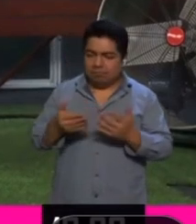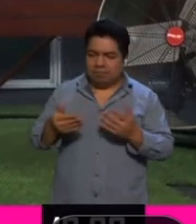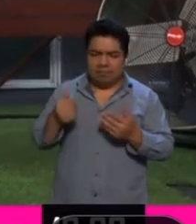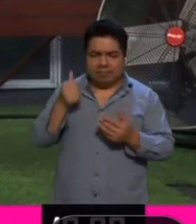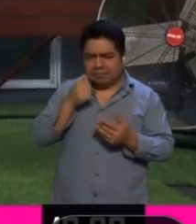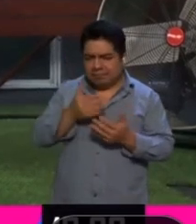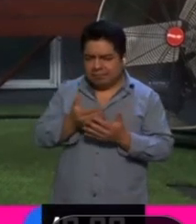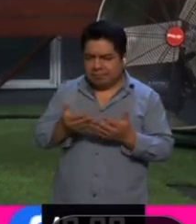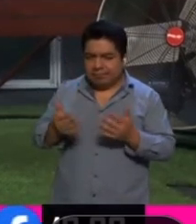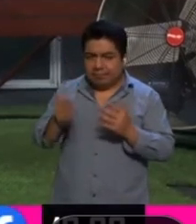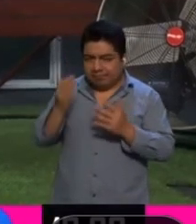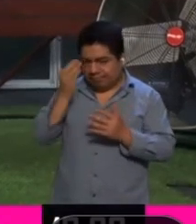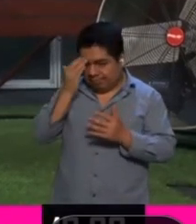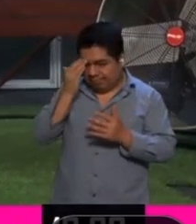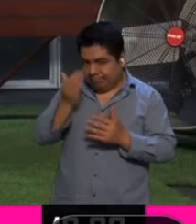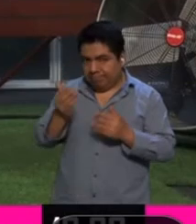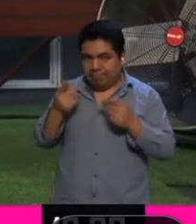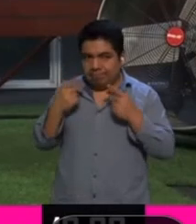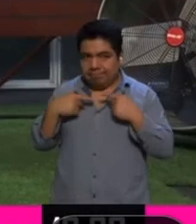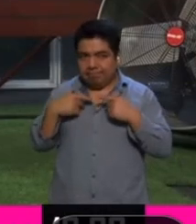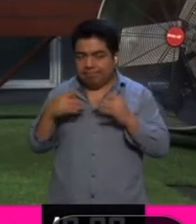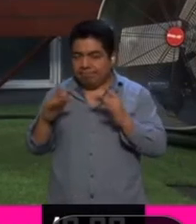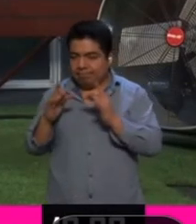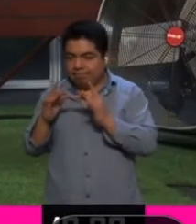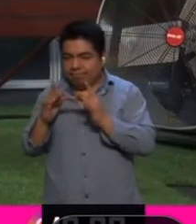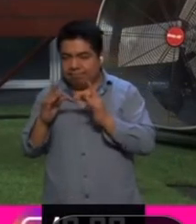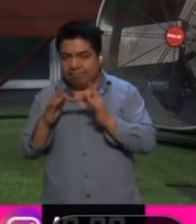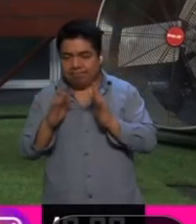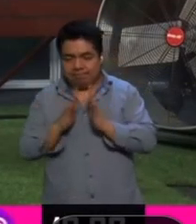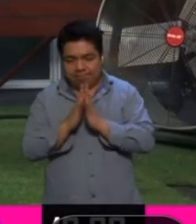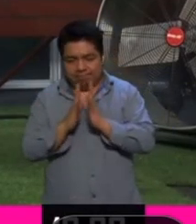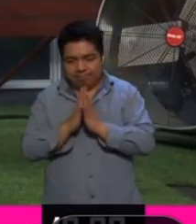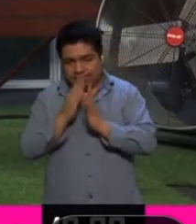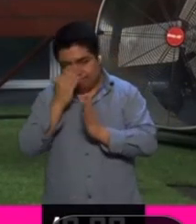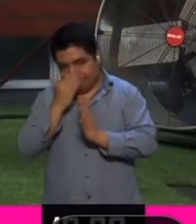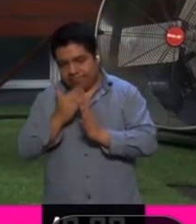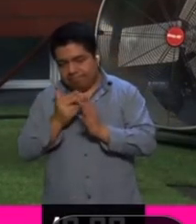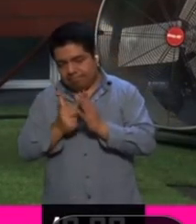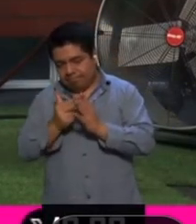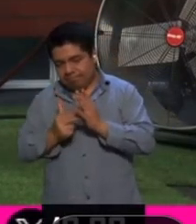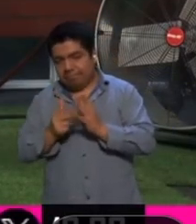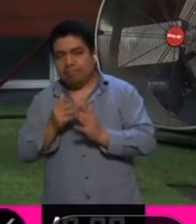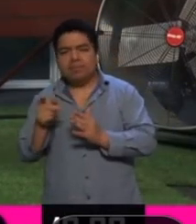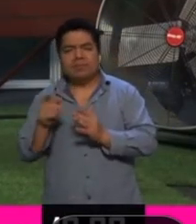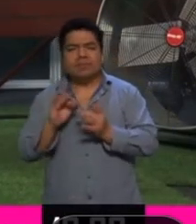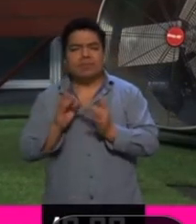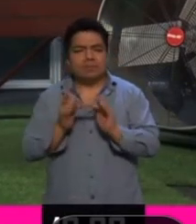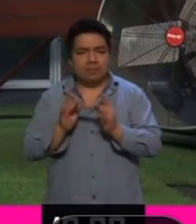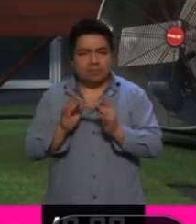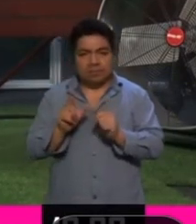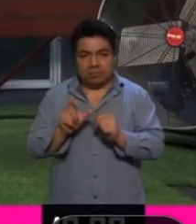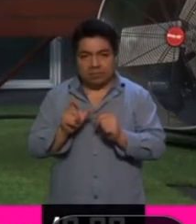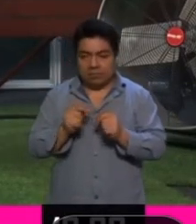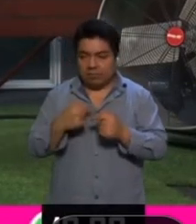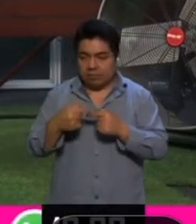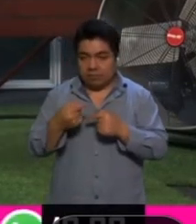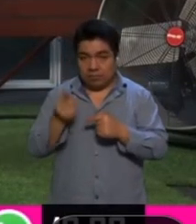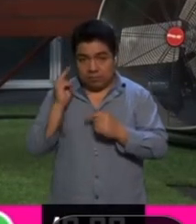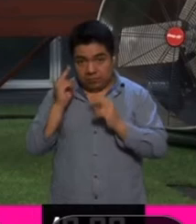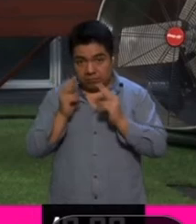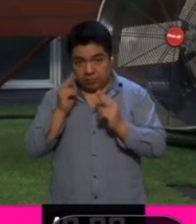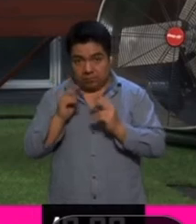pues a varios los conozco en persona que han ido. Pues es que qué chido. Sí. Oye, ahí en tu red está cuando toca qué visita